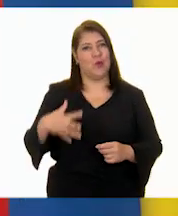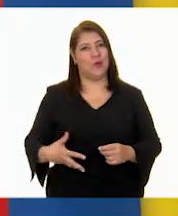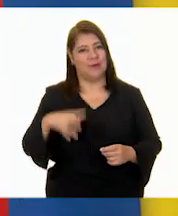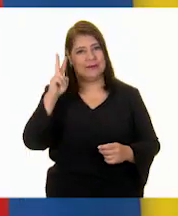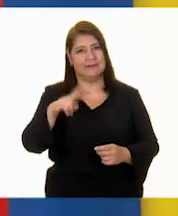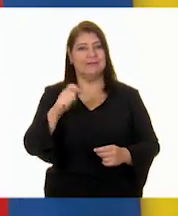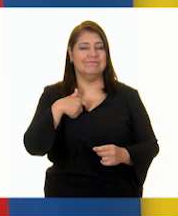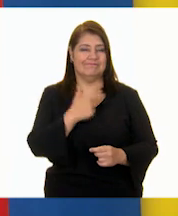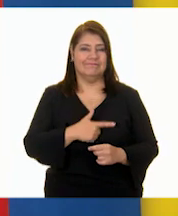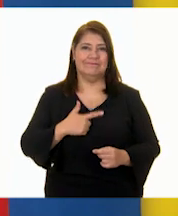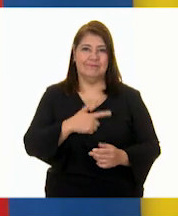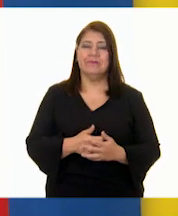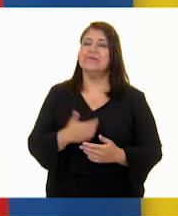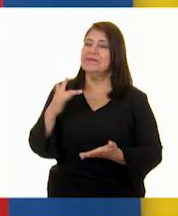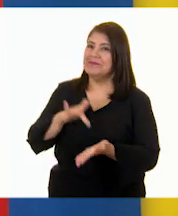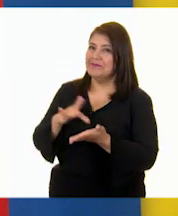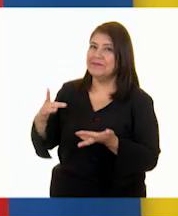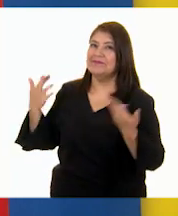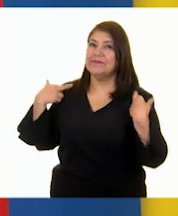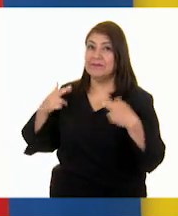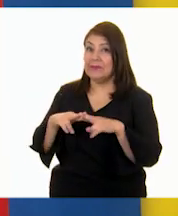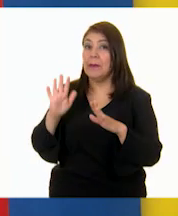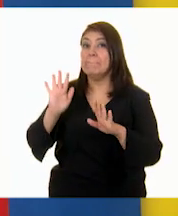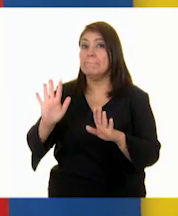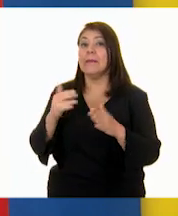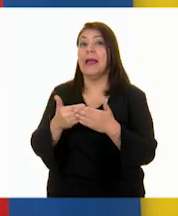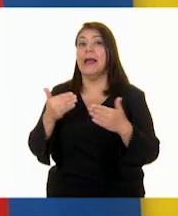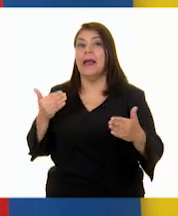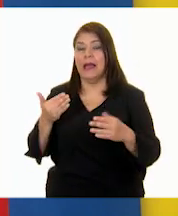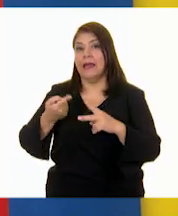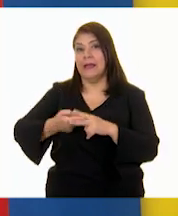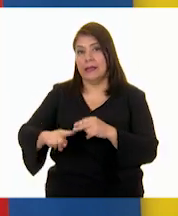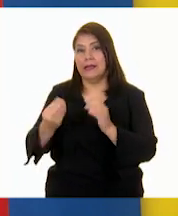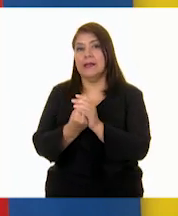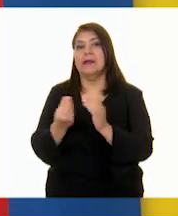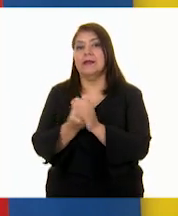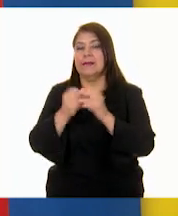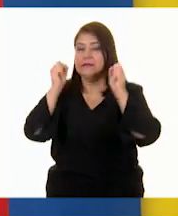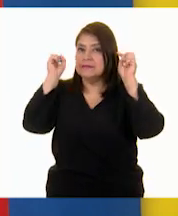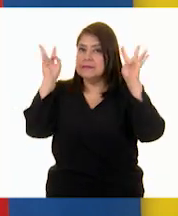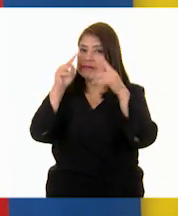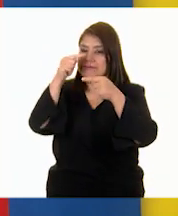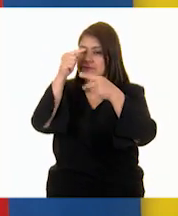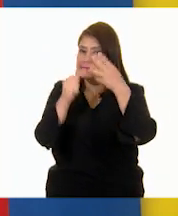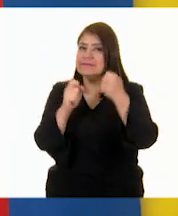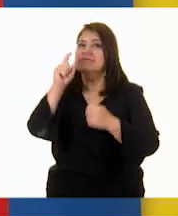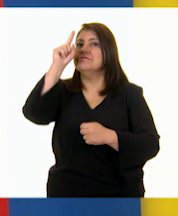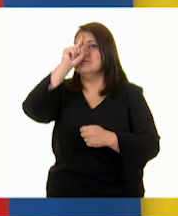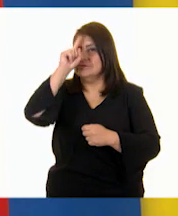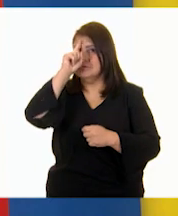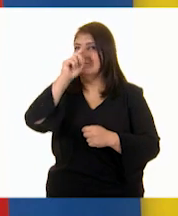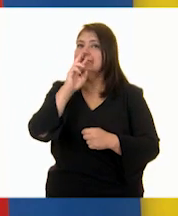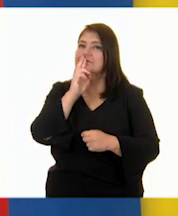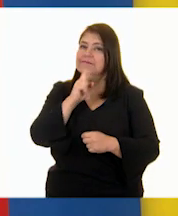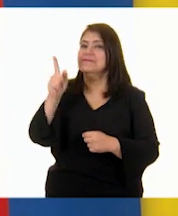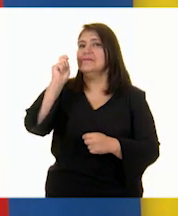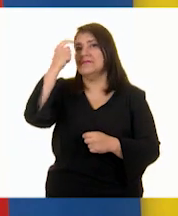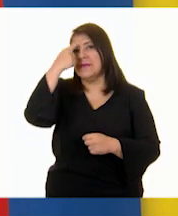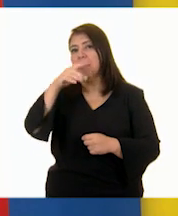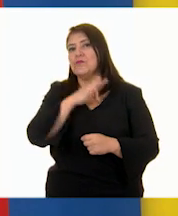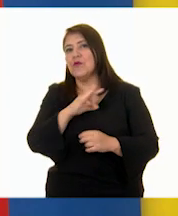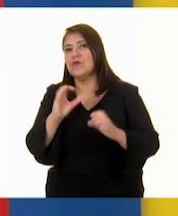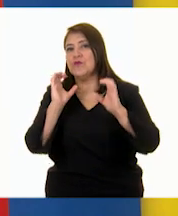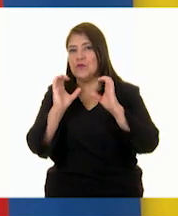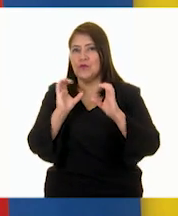gracias, maestro Francisco. Pero antes de iniciar la clase, vamos con Ajo Listo. Ya saben que él siempre tiene los mejores consejos para que podamos